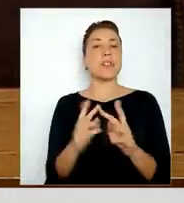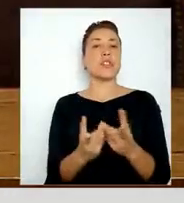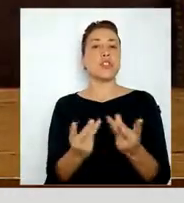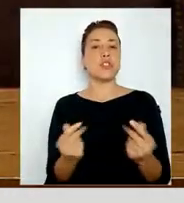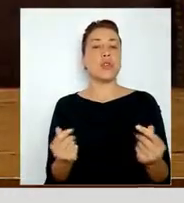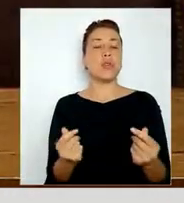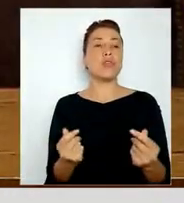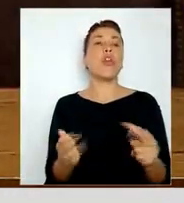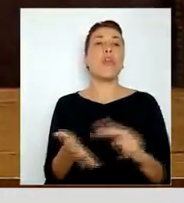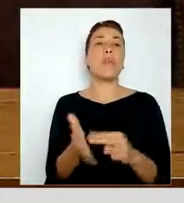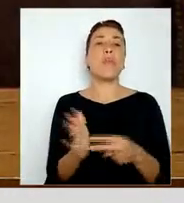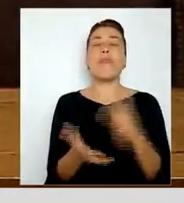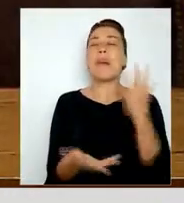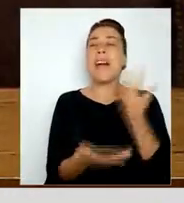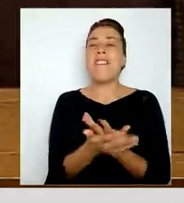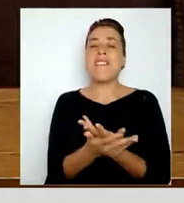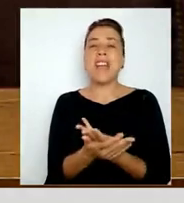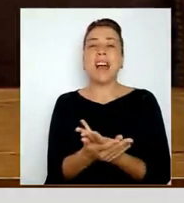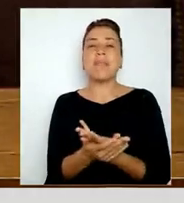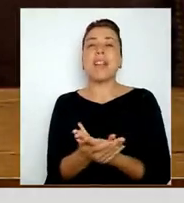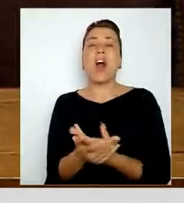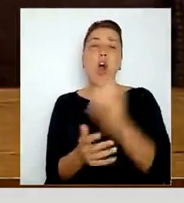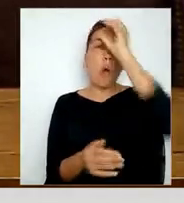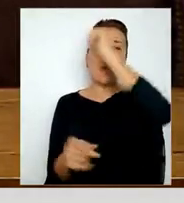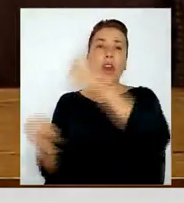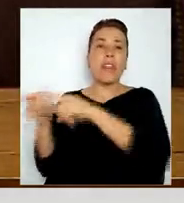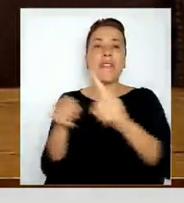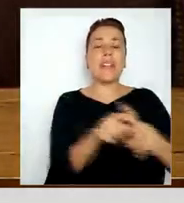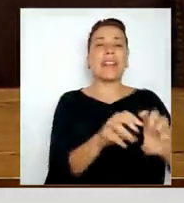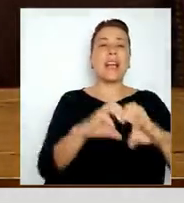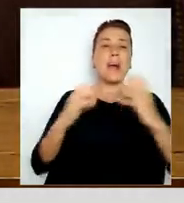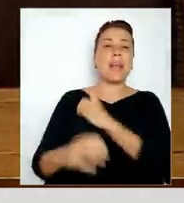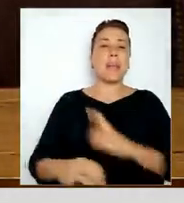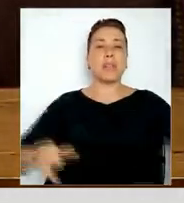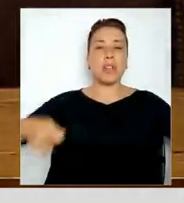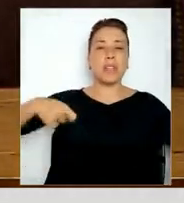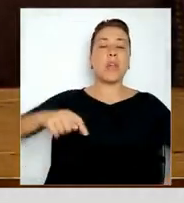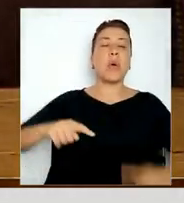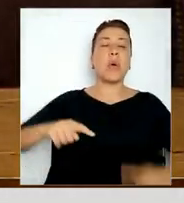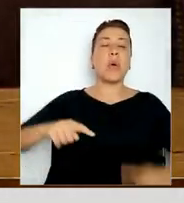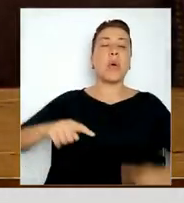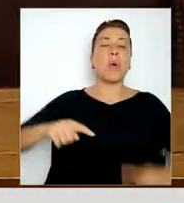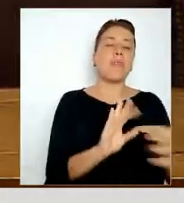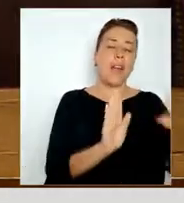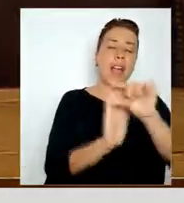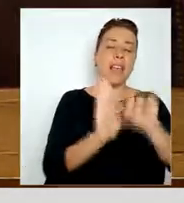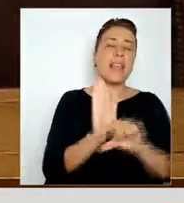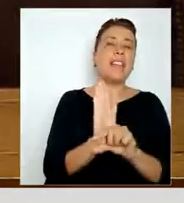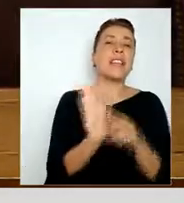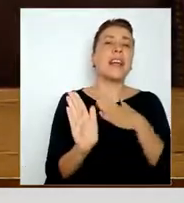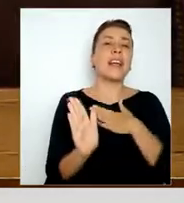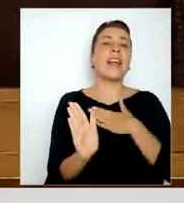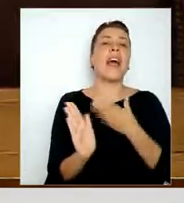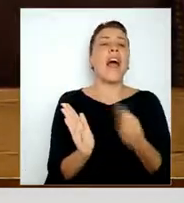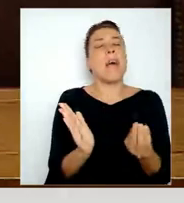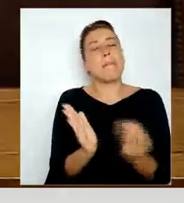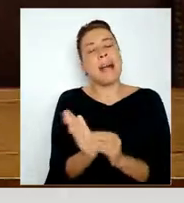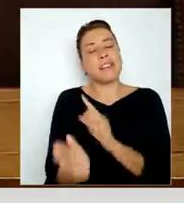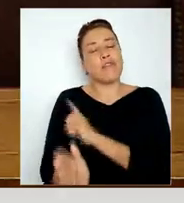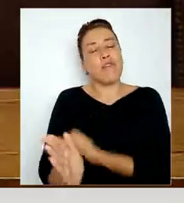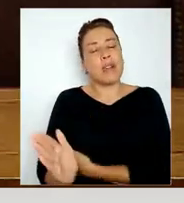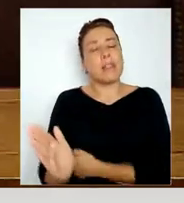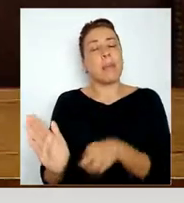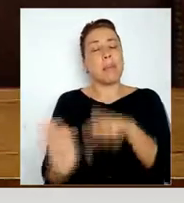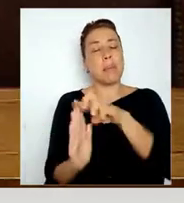diferencia entre ambas cámaras con motivo de indicaciones que probablemente buscaban darle más fuerza al proyecto se habían hecho